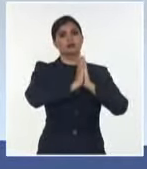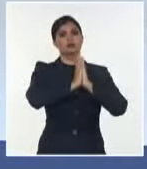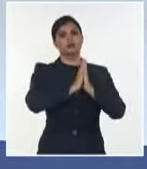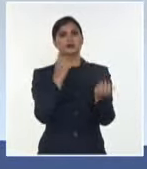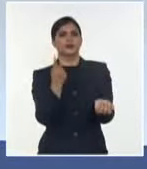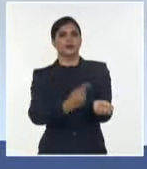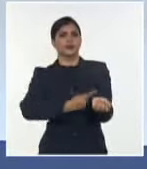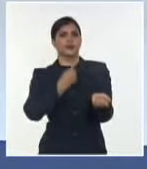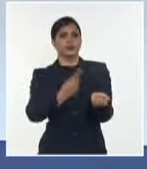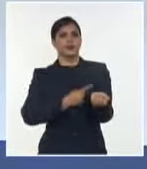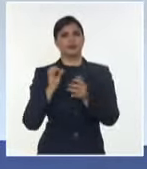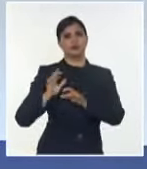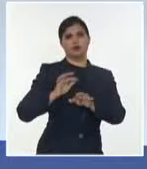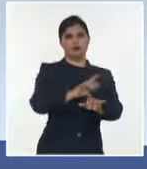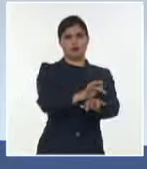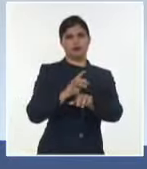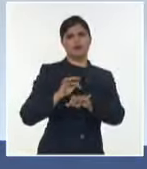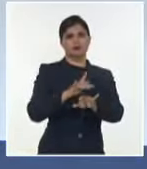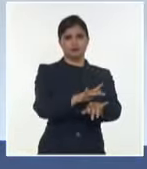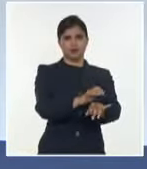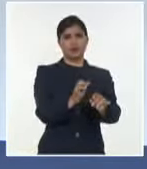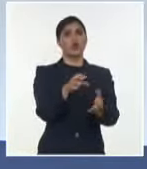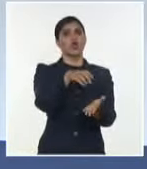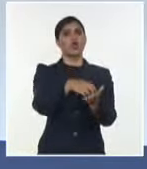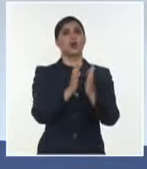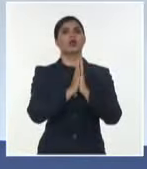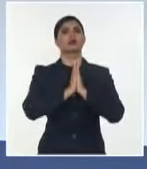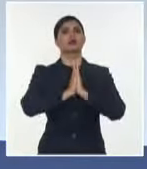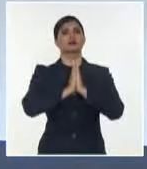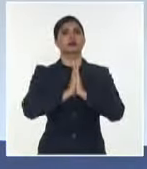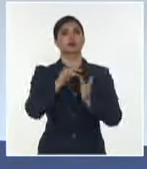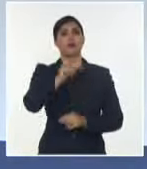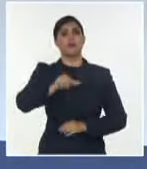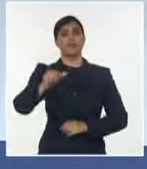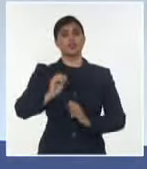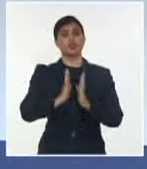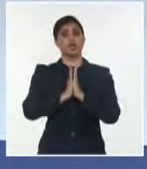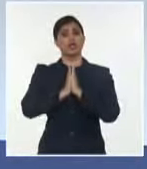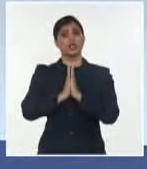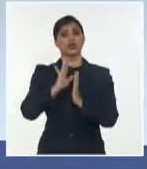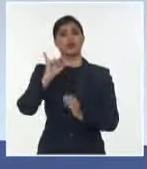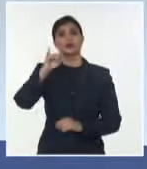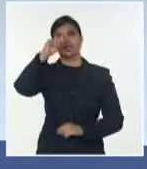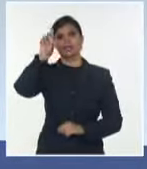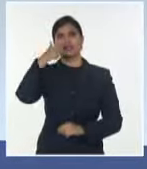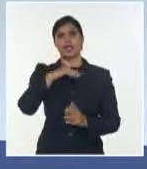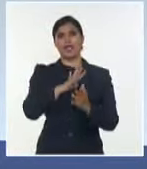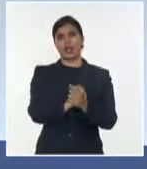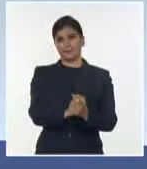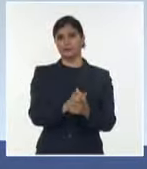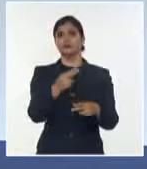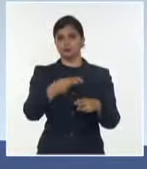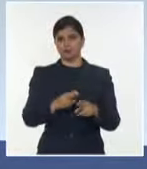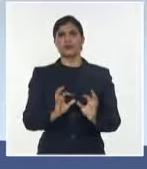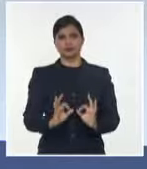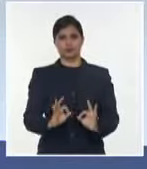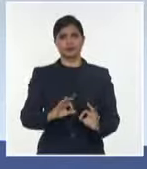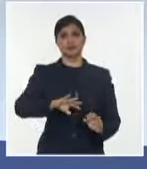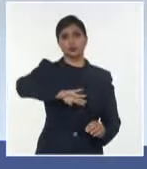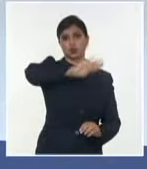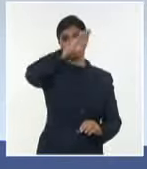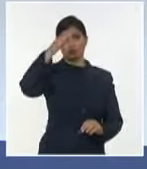tradicional peregrinación al lugar más sagrado para los creyentes del Islam. El ritual del monte Arafat, conocido como la montaña de la